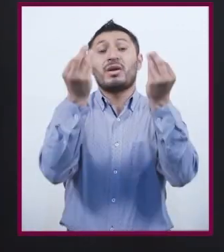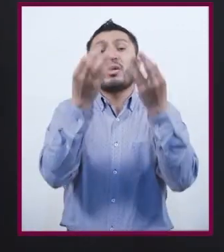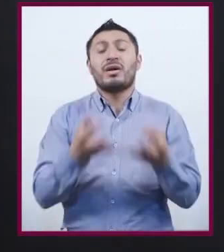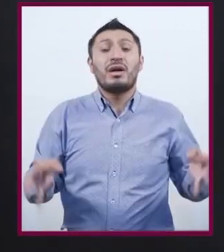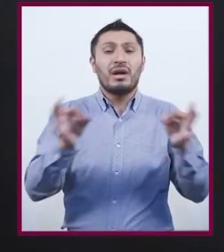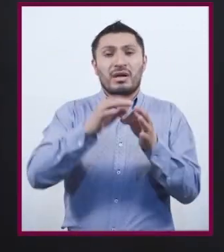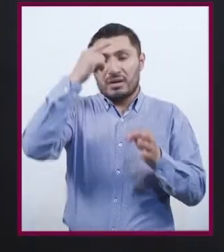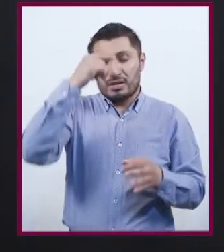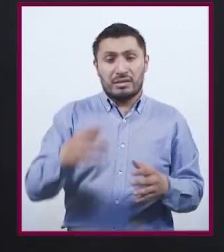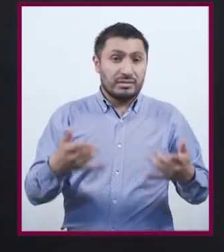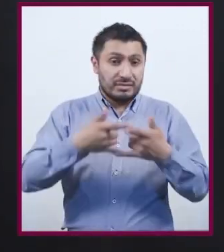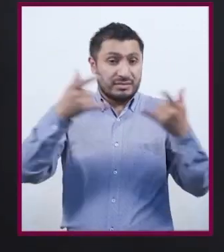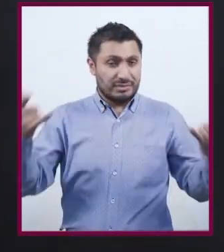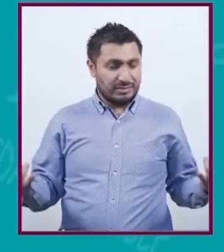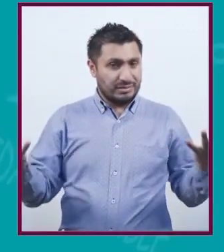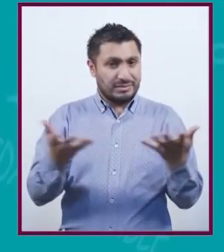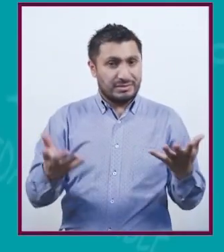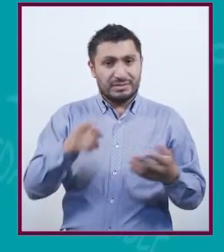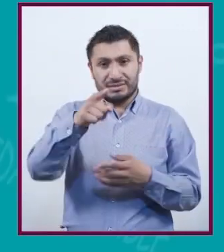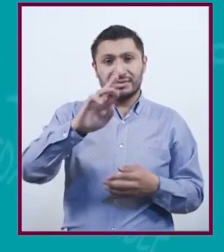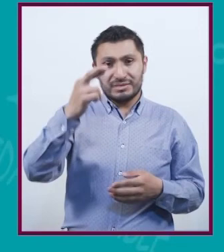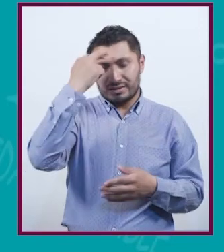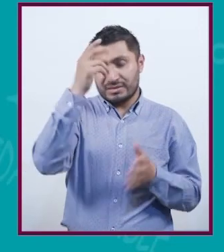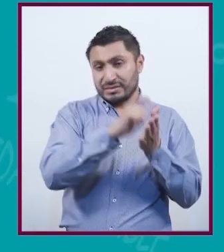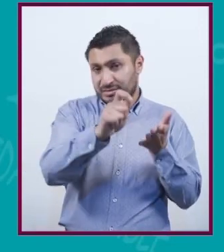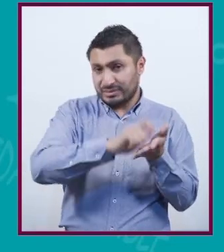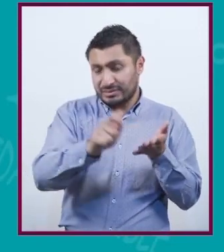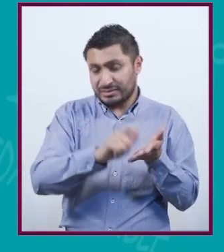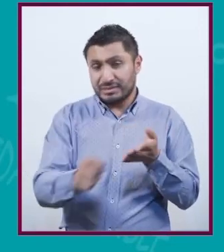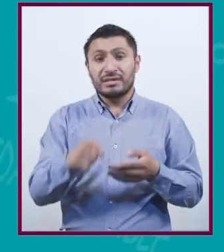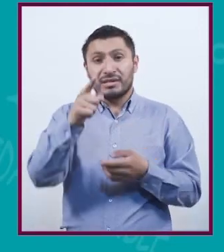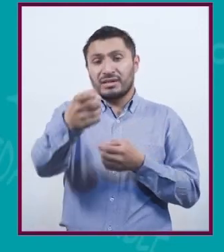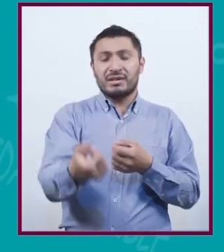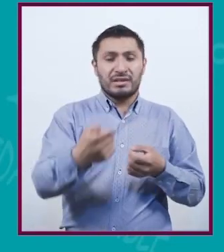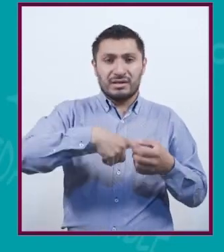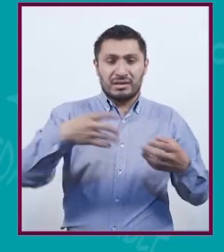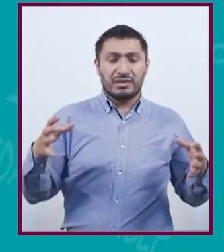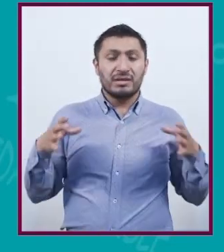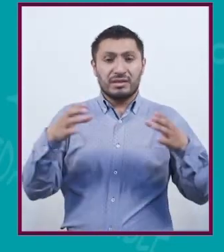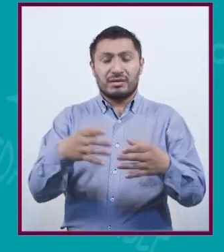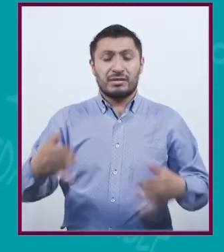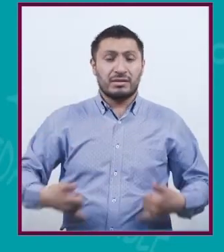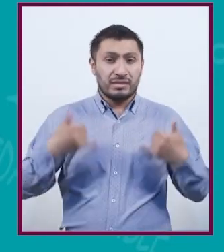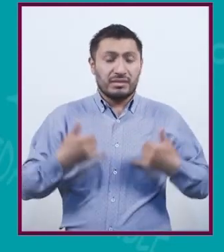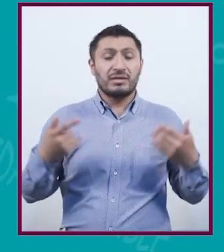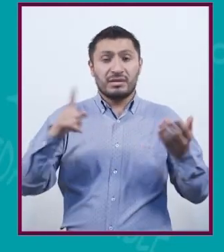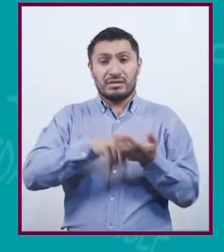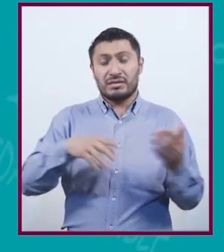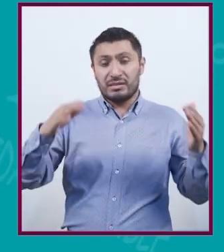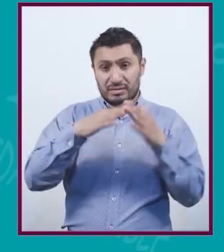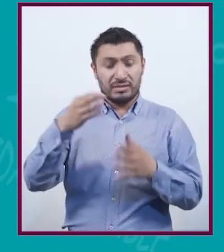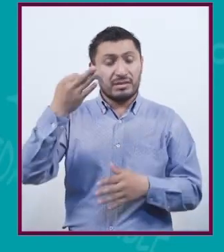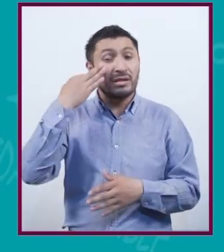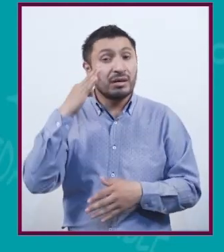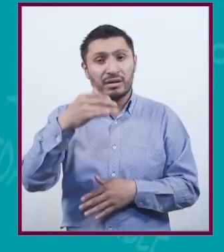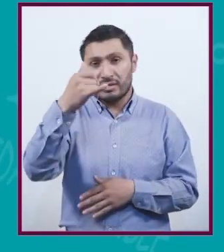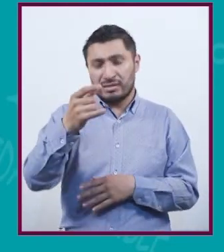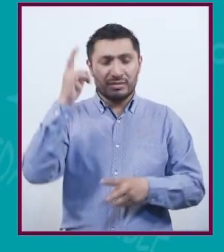historia. Así que no olvides escribirnos. Únete a la comunidad de Jóvenes en Casa en Facebook y visítanos